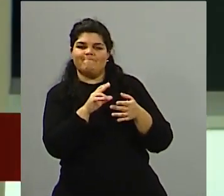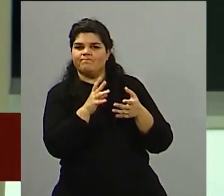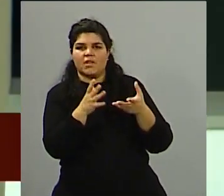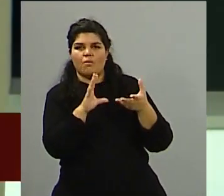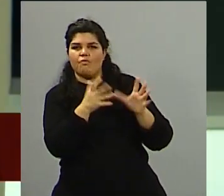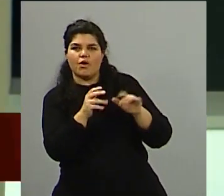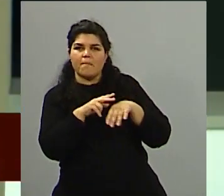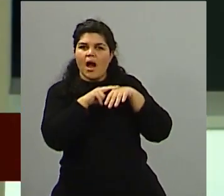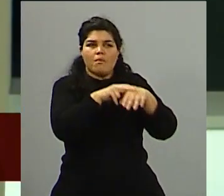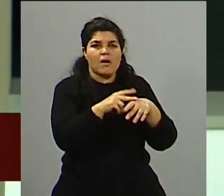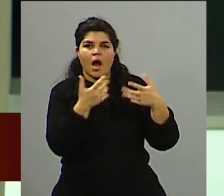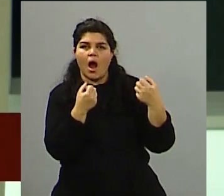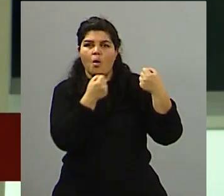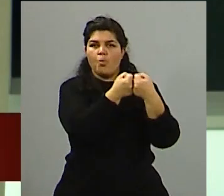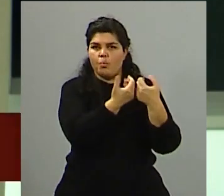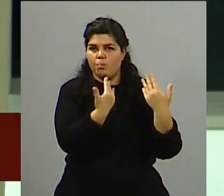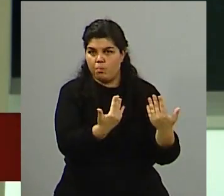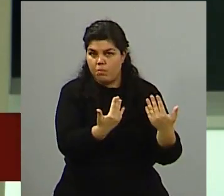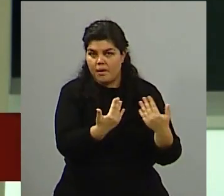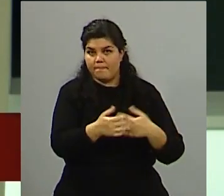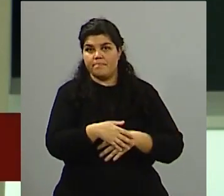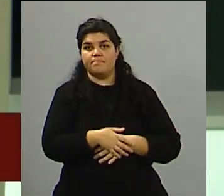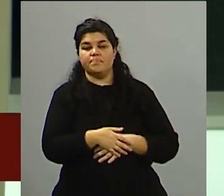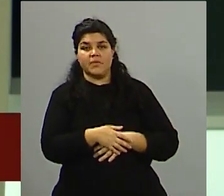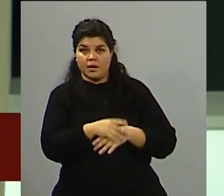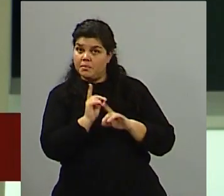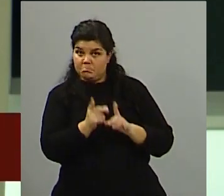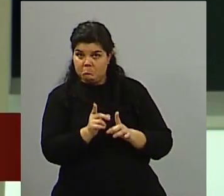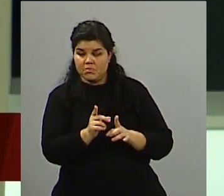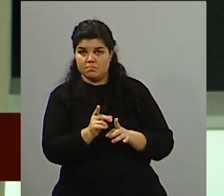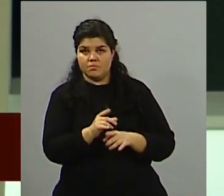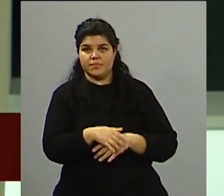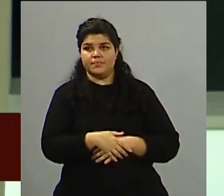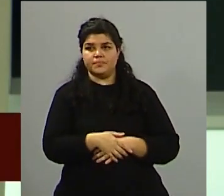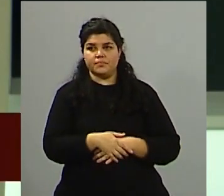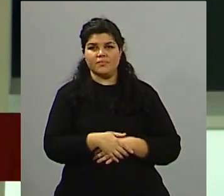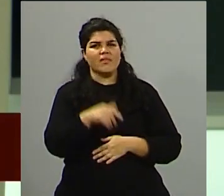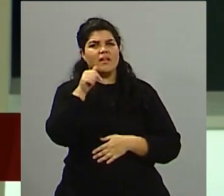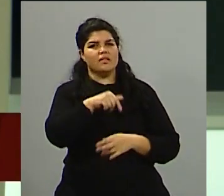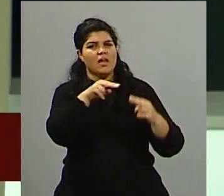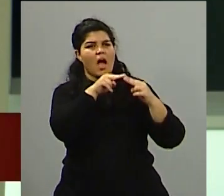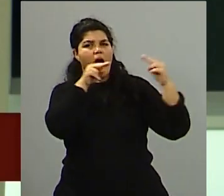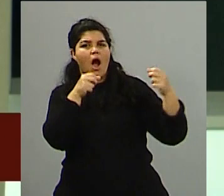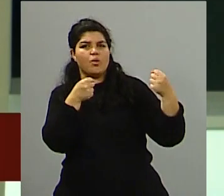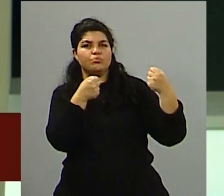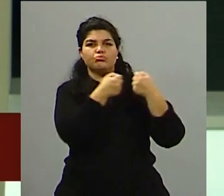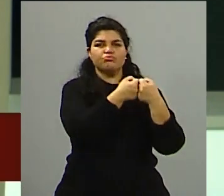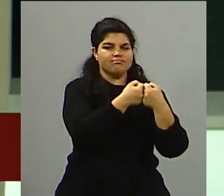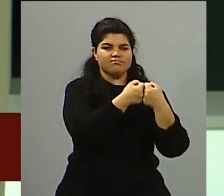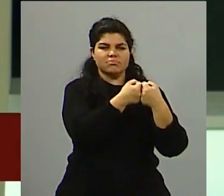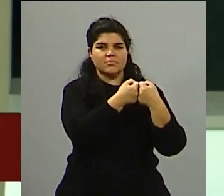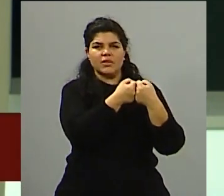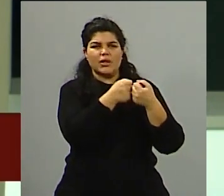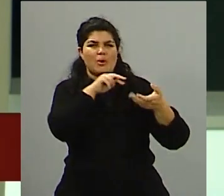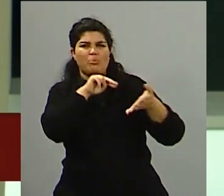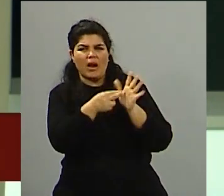por el otro lado es algo que debería ser un problema que no tendría que existir. Claro. Es decir,